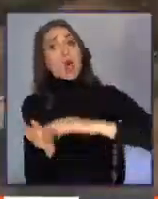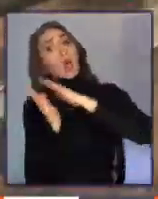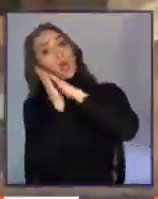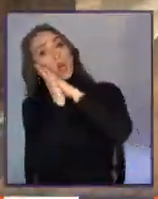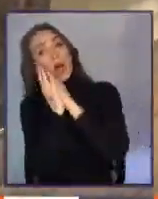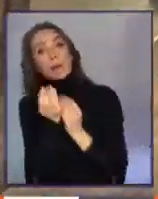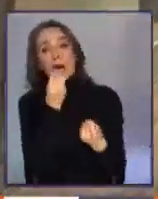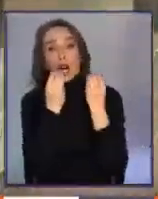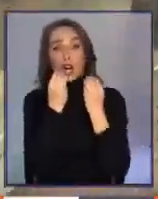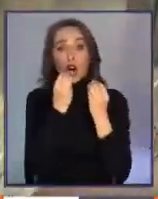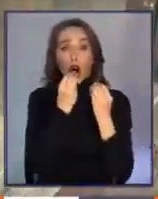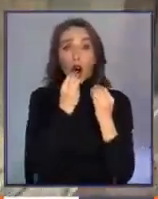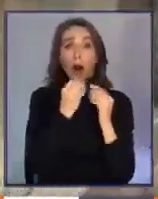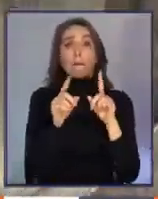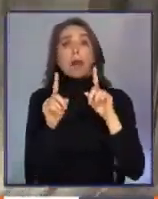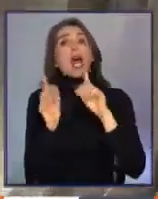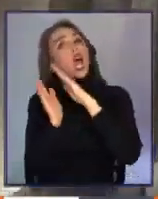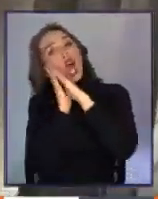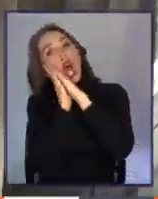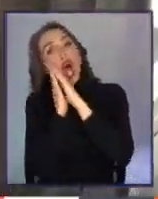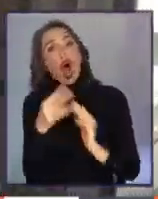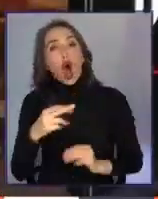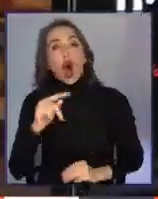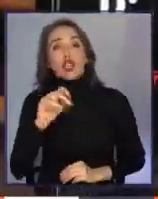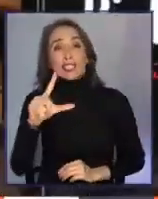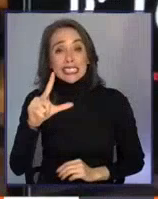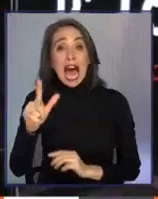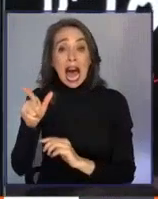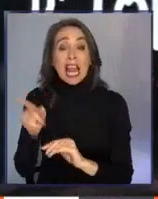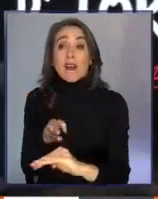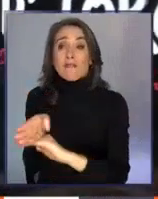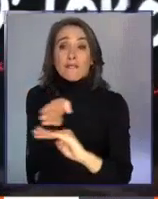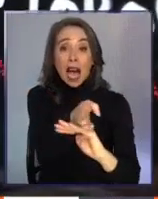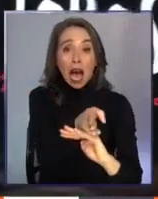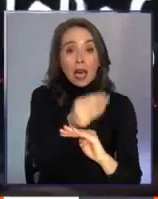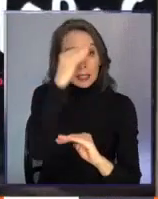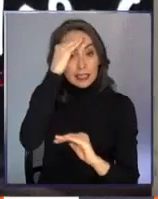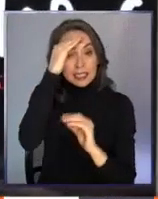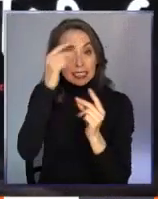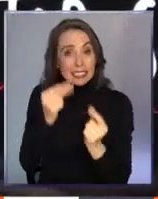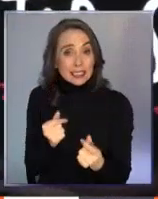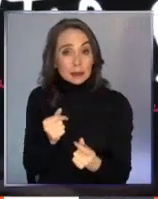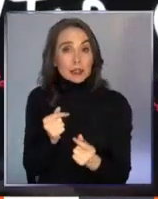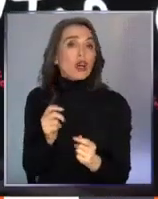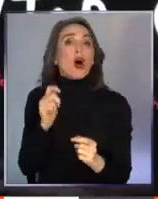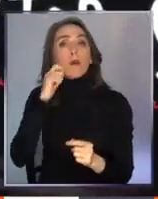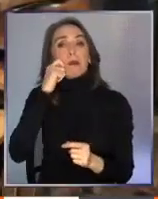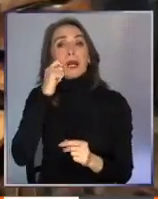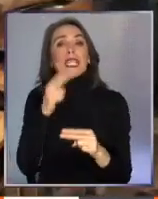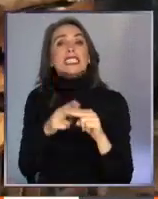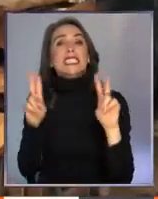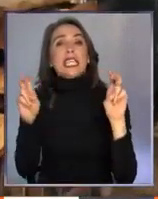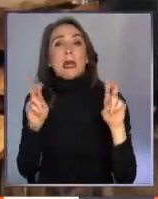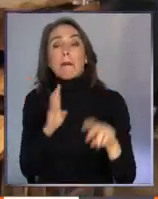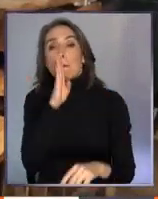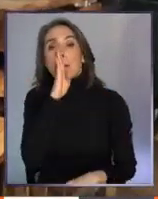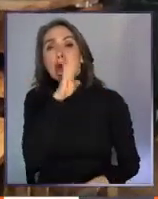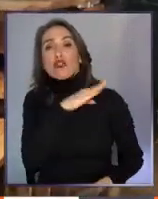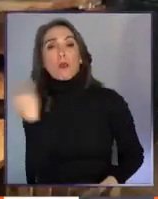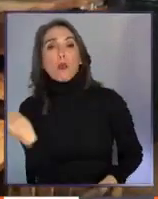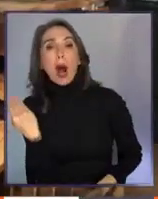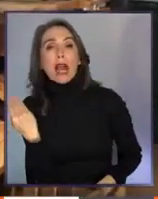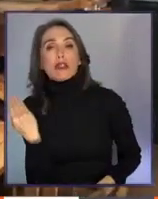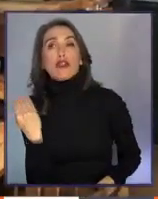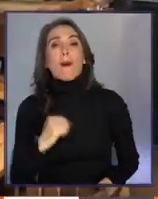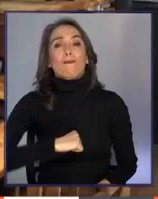comer en los mejores hostales. El problema es que sería un experto en hacer el llamado perro muerto. Se presenta como un